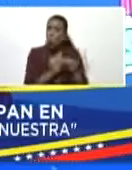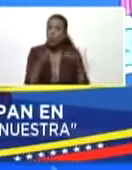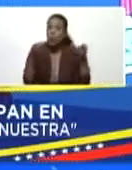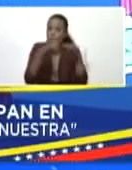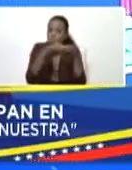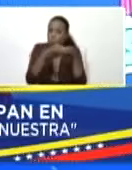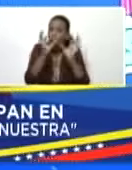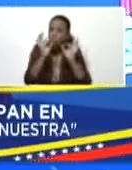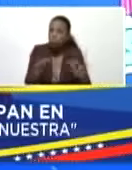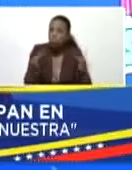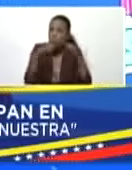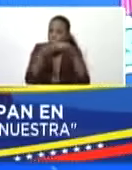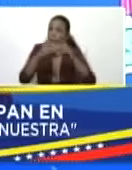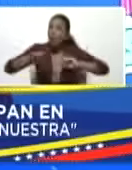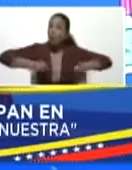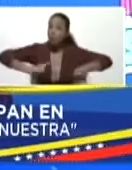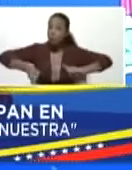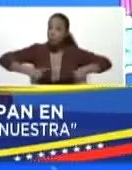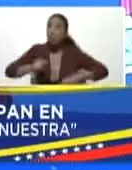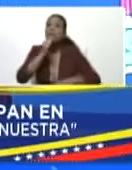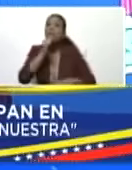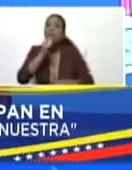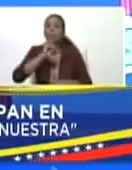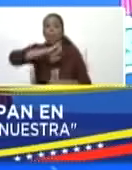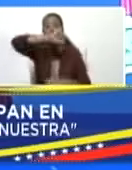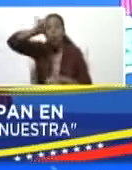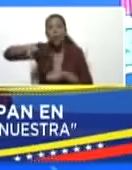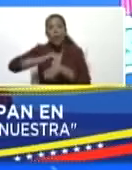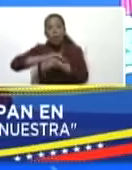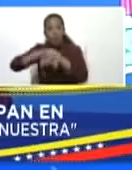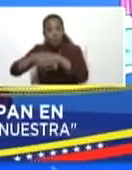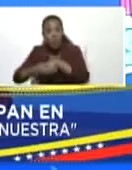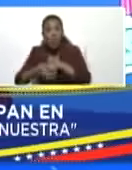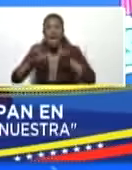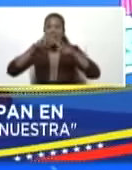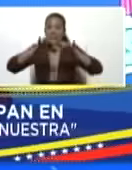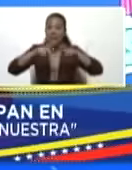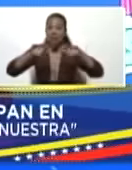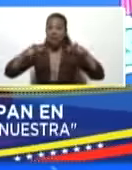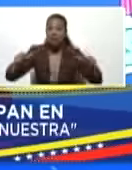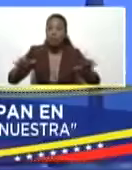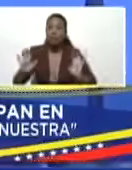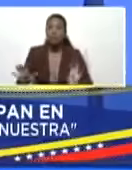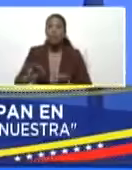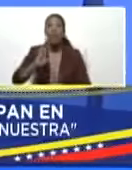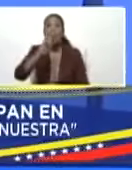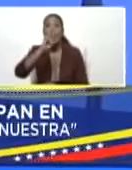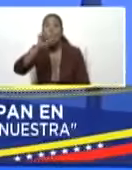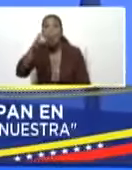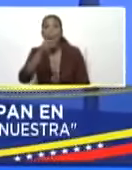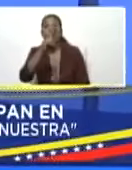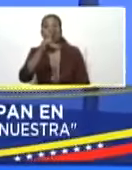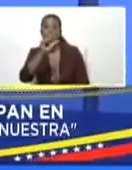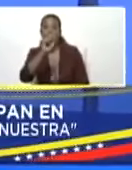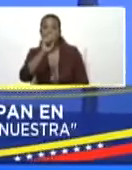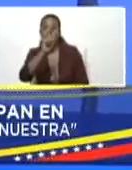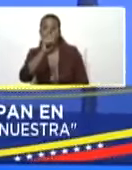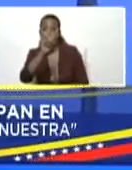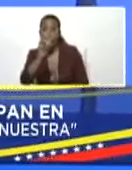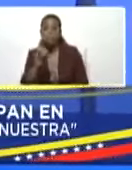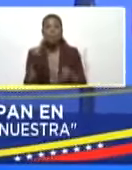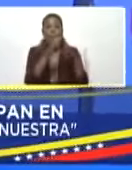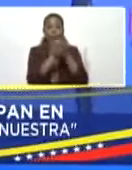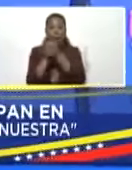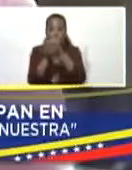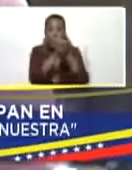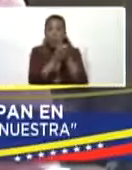equipo, coordinador, va a ser Jorge Rodríguez, en la Secretaría Ejecutiva Gustavo Villapol, y estarán los